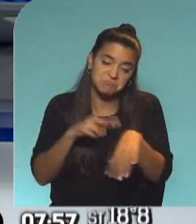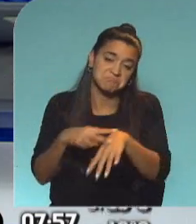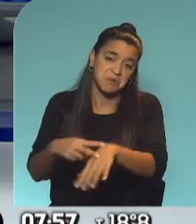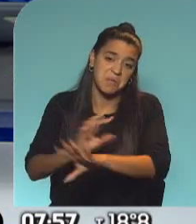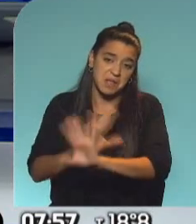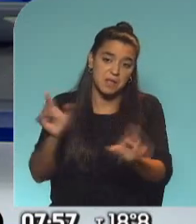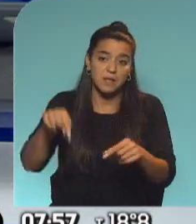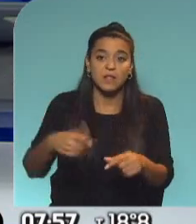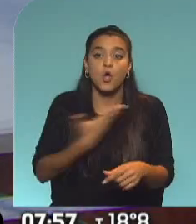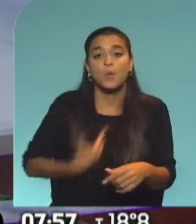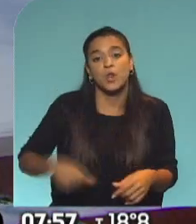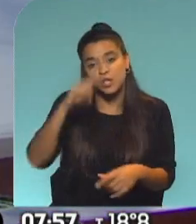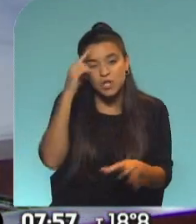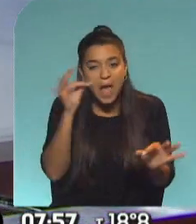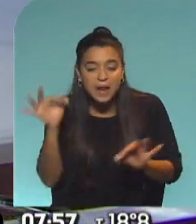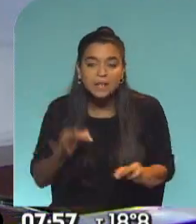en análisis del gobierno nacional gracias pero gracias lector